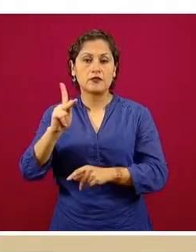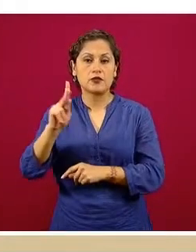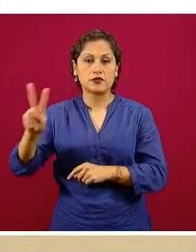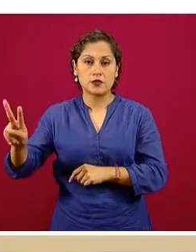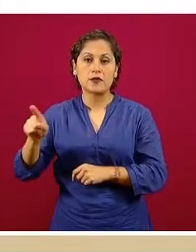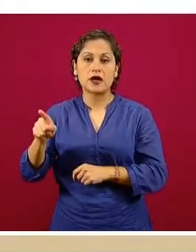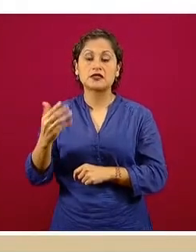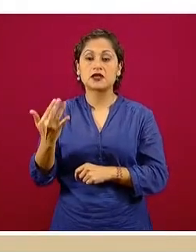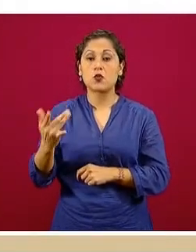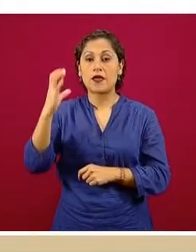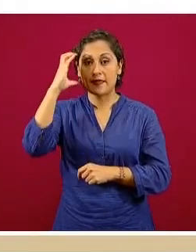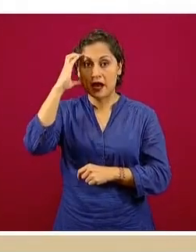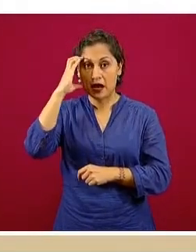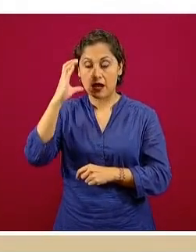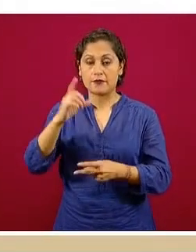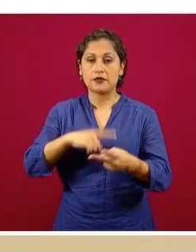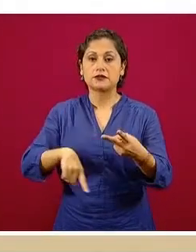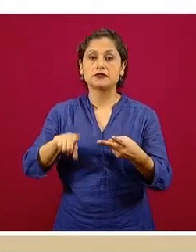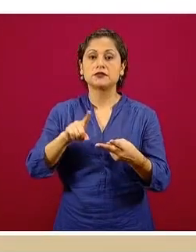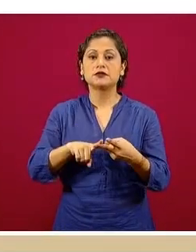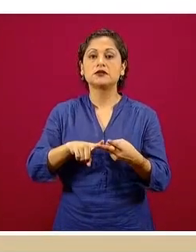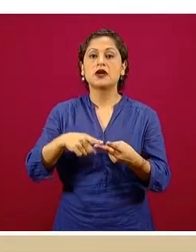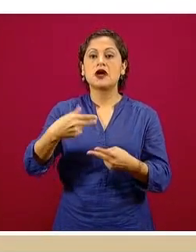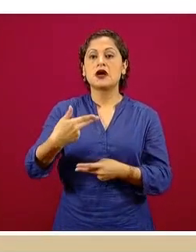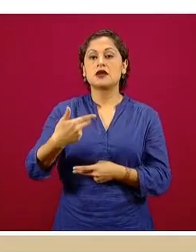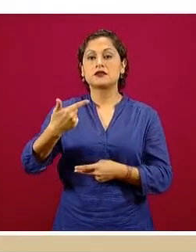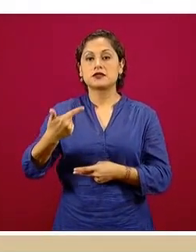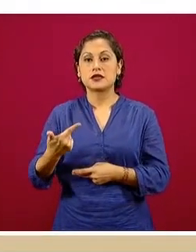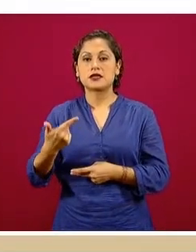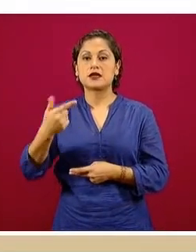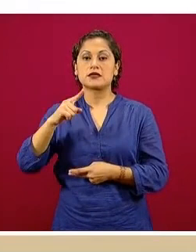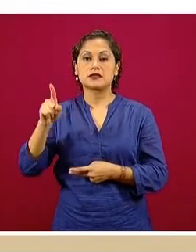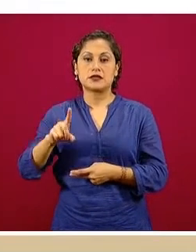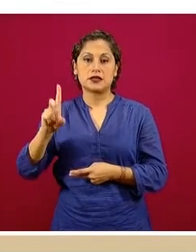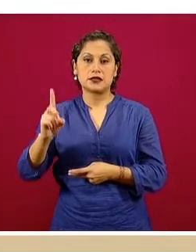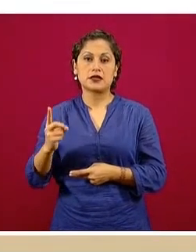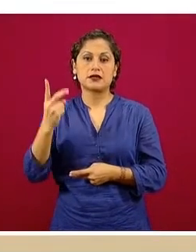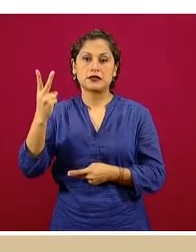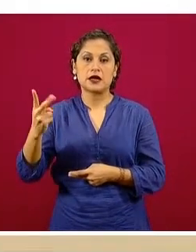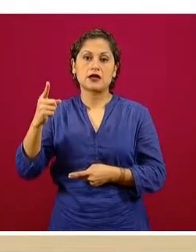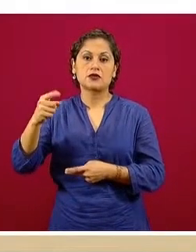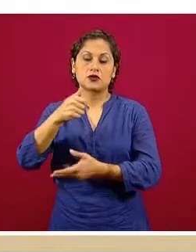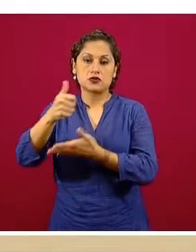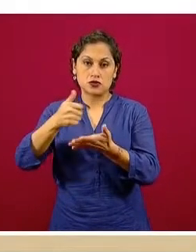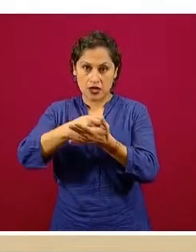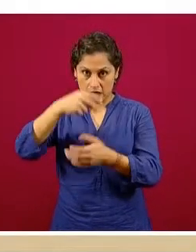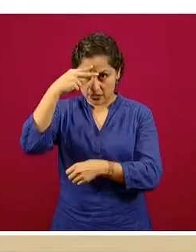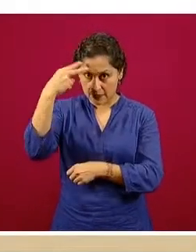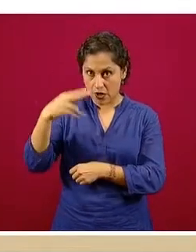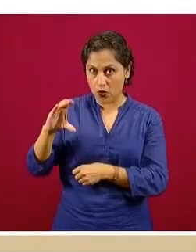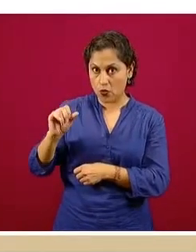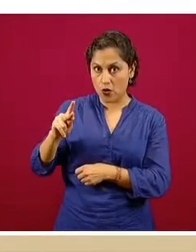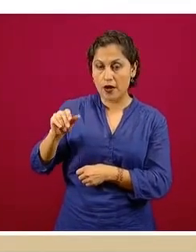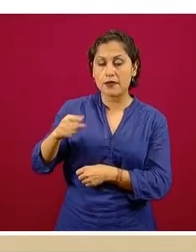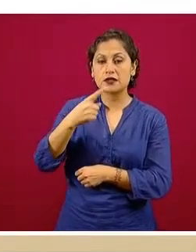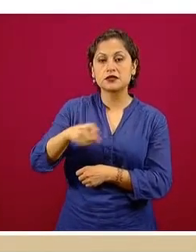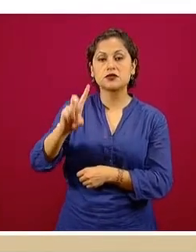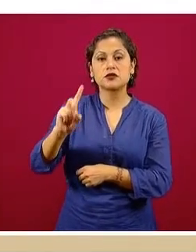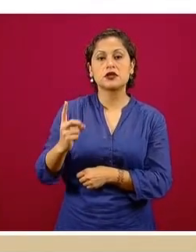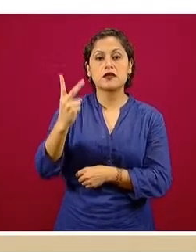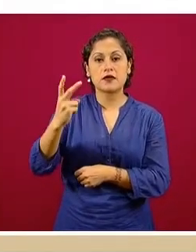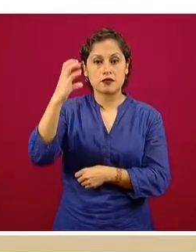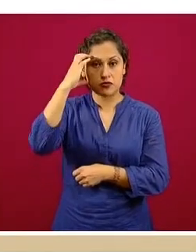kobe el hospital el hgc está 32 de villa coapa con 159 camas es un hospital que visitó